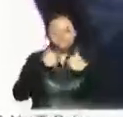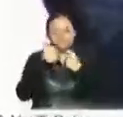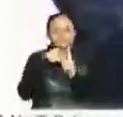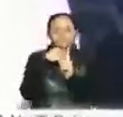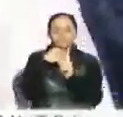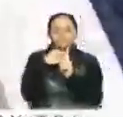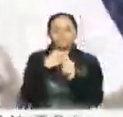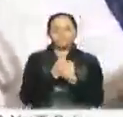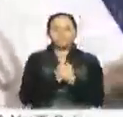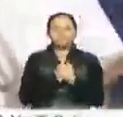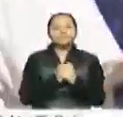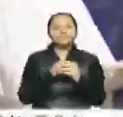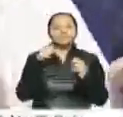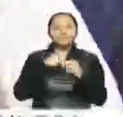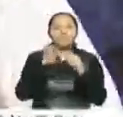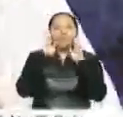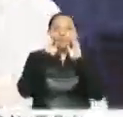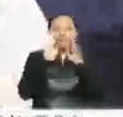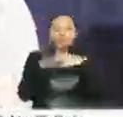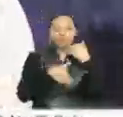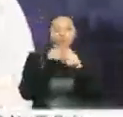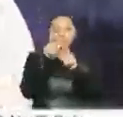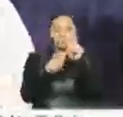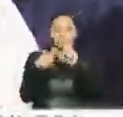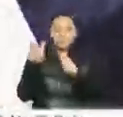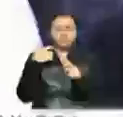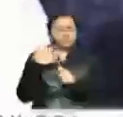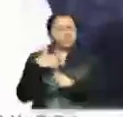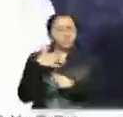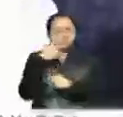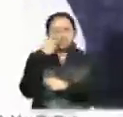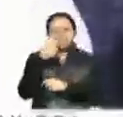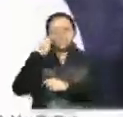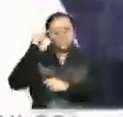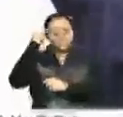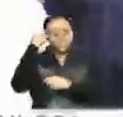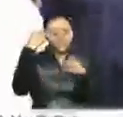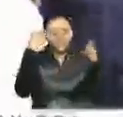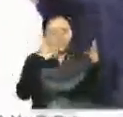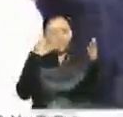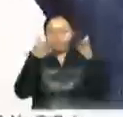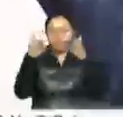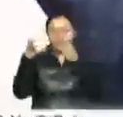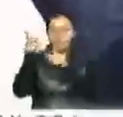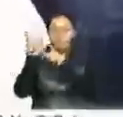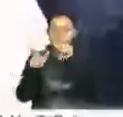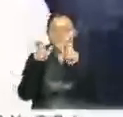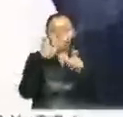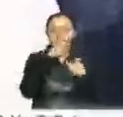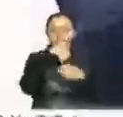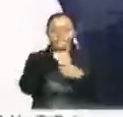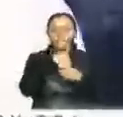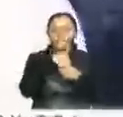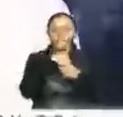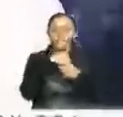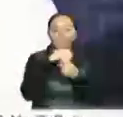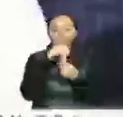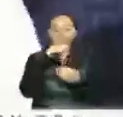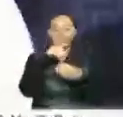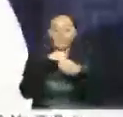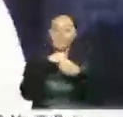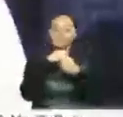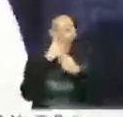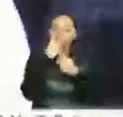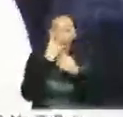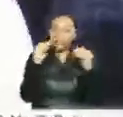gente. La atención a la ciudadanía, lo saben, mañana todo el gobierno atiende a la ciudadanía. Entonces, nos